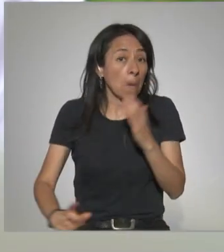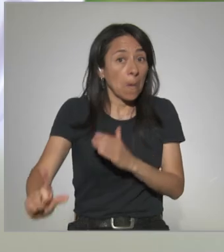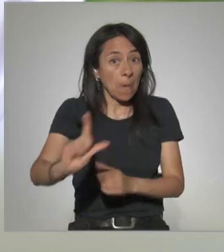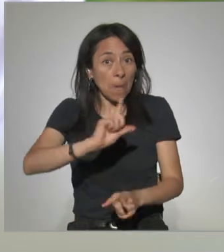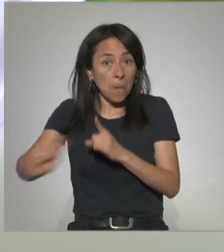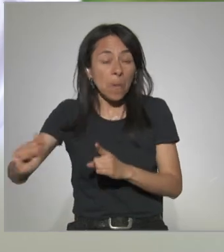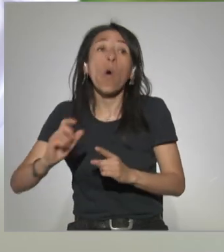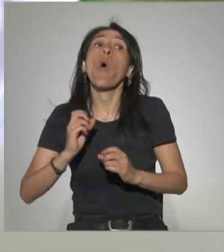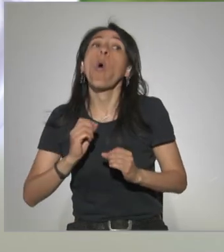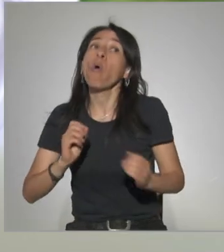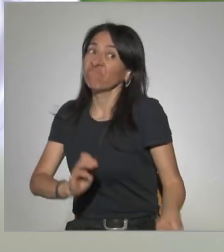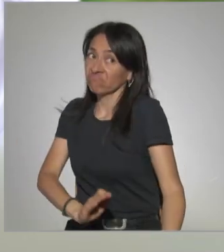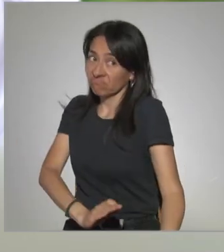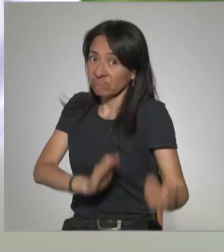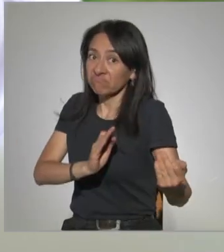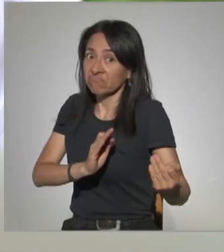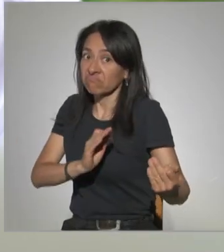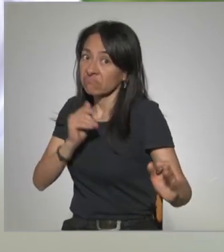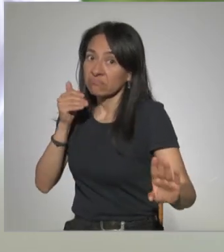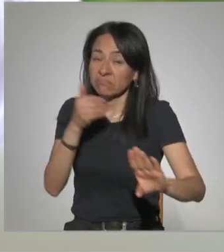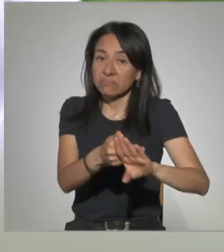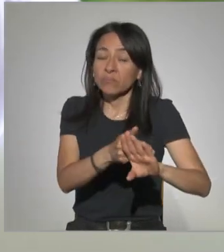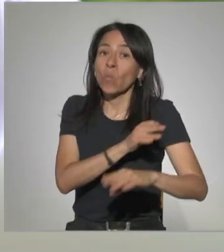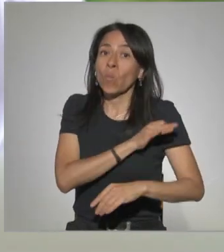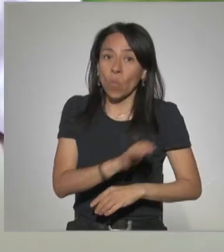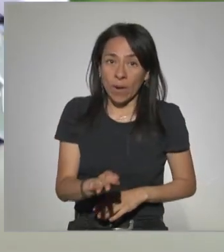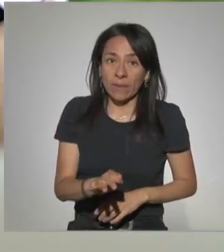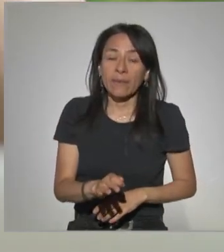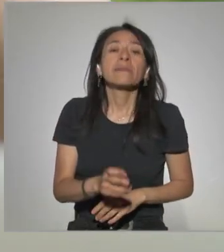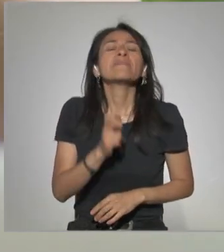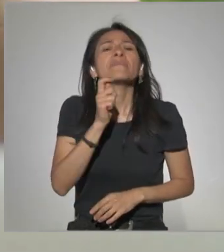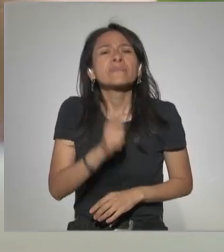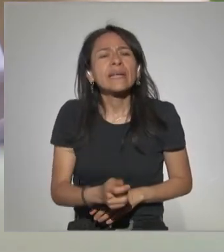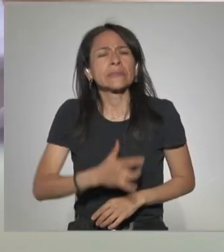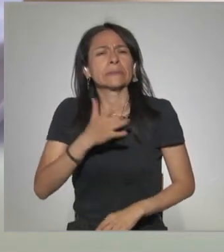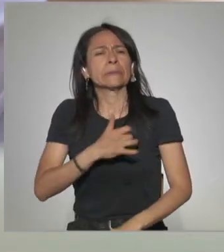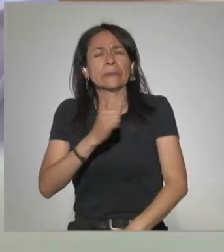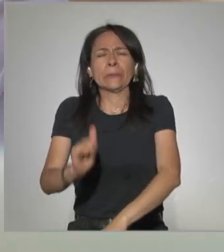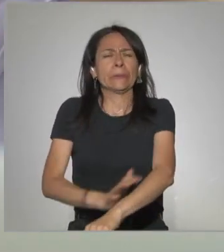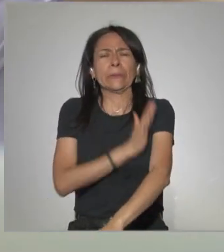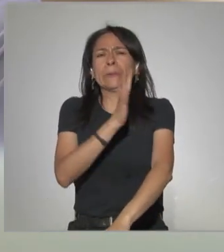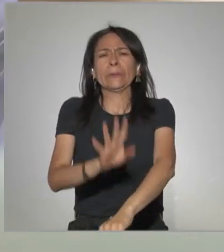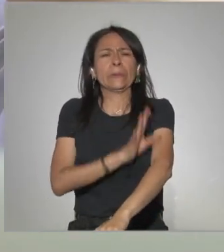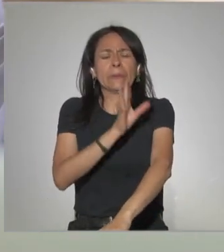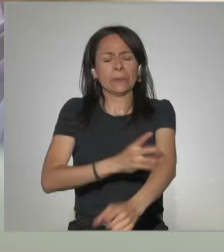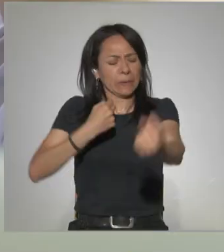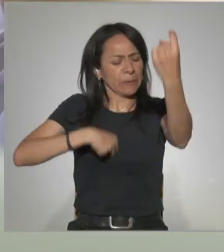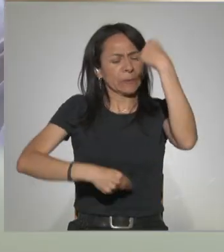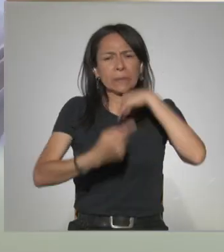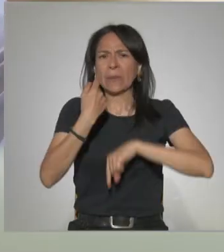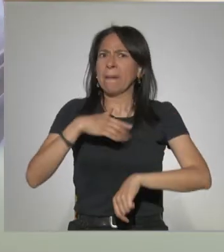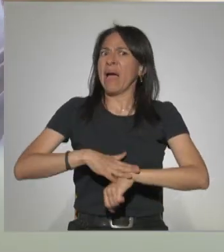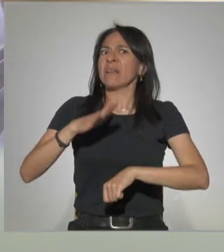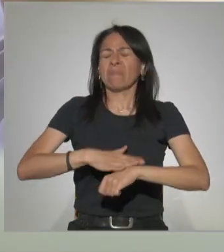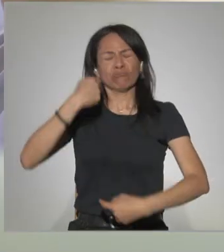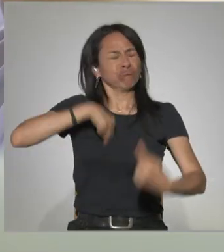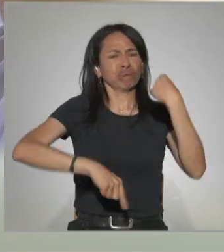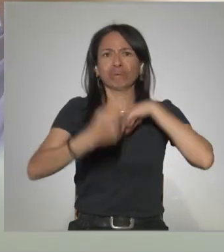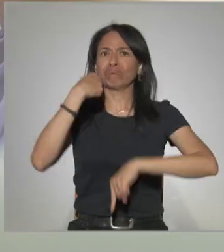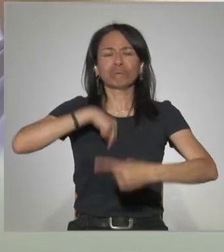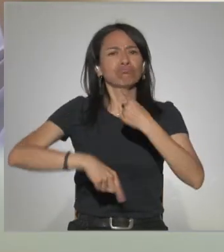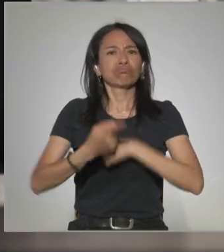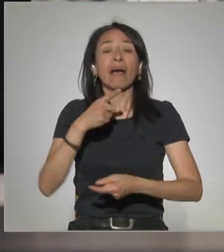esto lo que tiene que hacer es, por ejemplo, elevar el nivel de energía en el cuerpo. ¿Cómo hace esto? Pues teniendo más